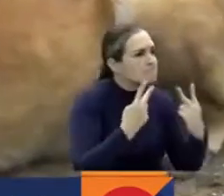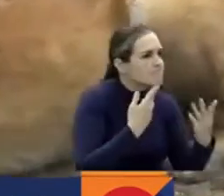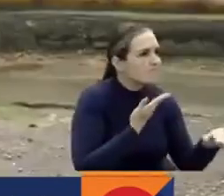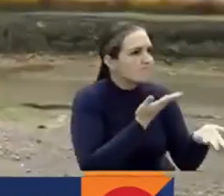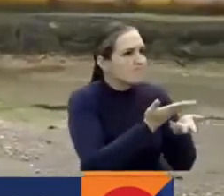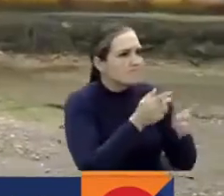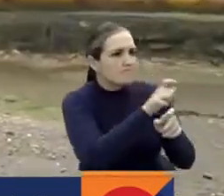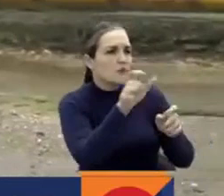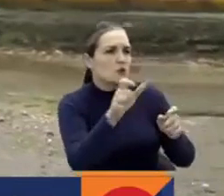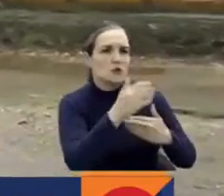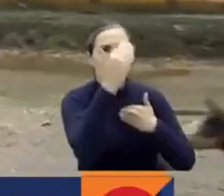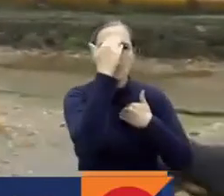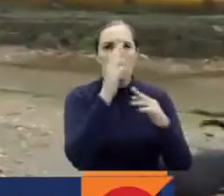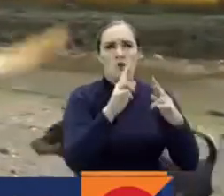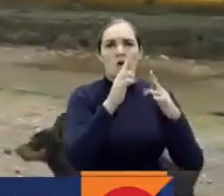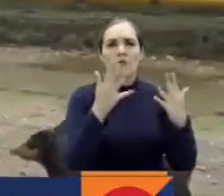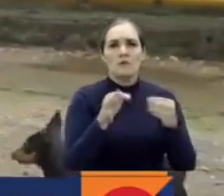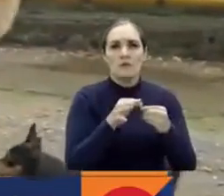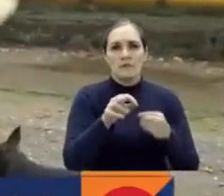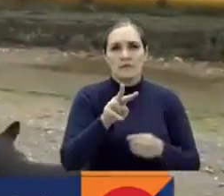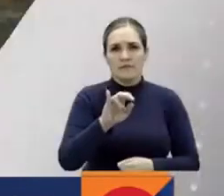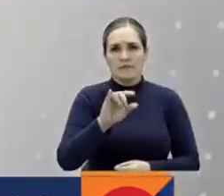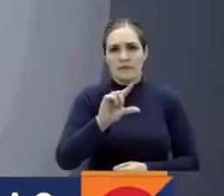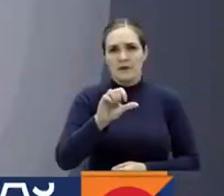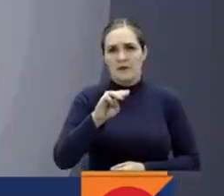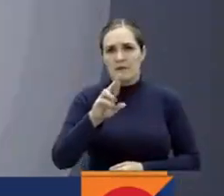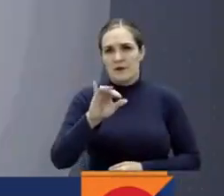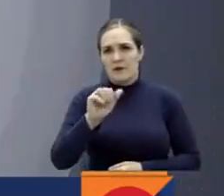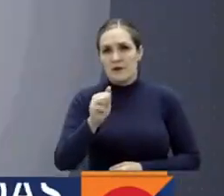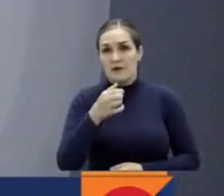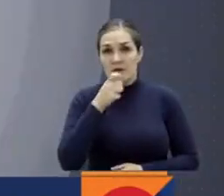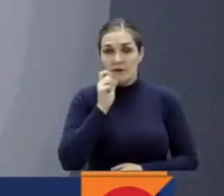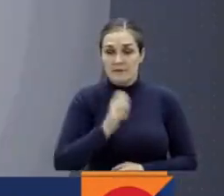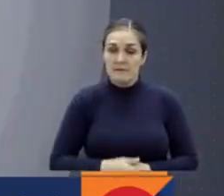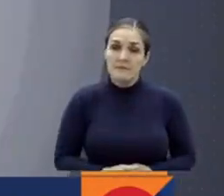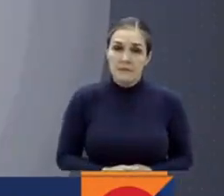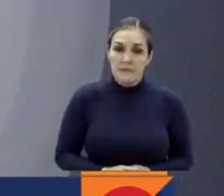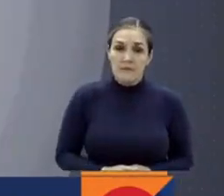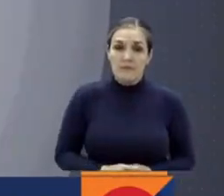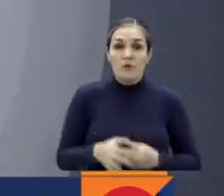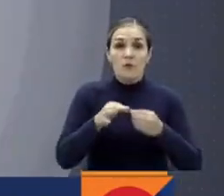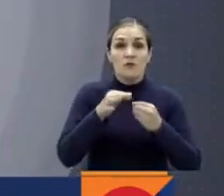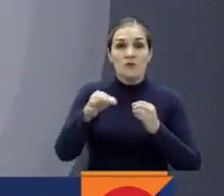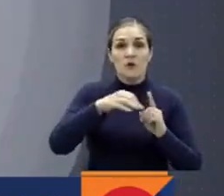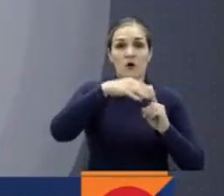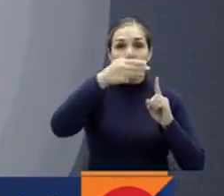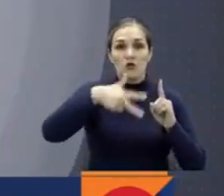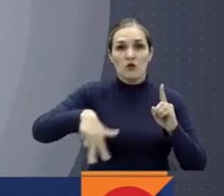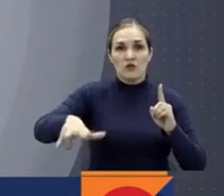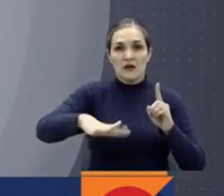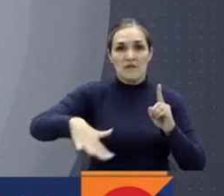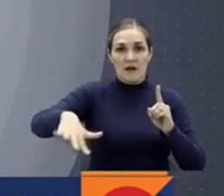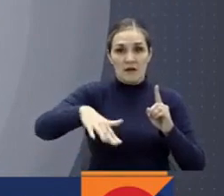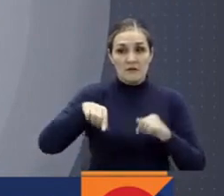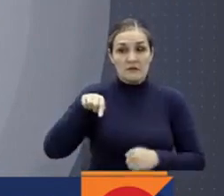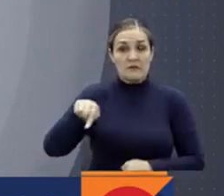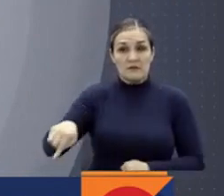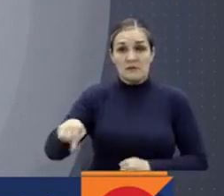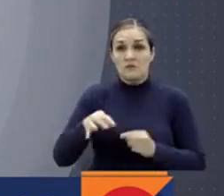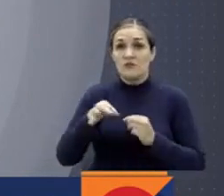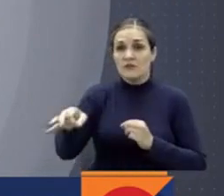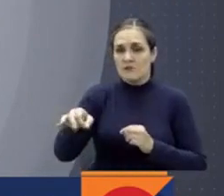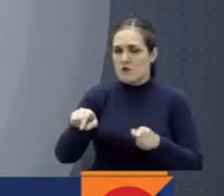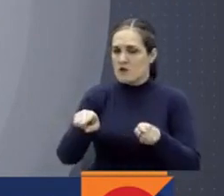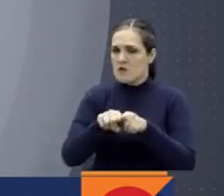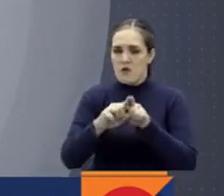Caldas. RTVC Noticias los acompañó. Municipio de Dos Quebradas también declaró calamidad pública